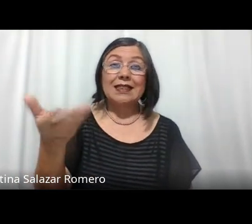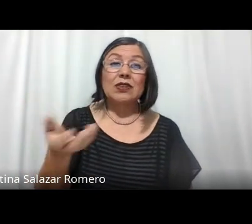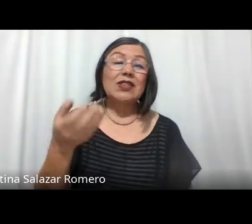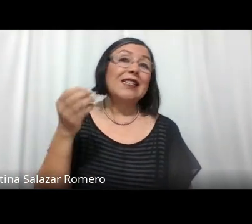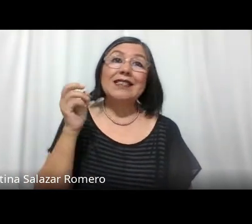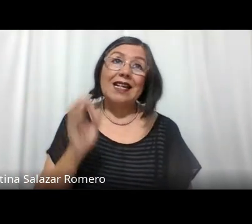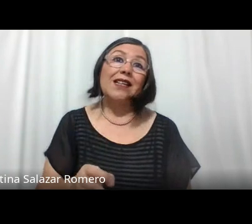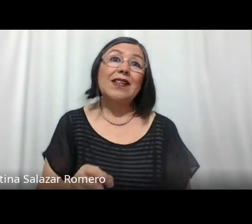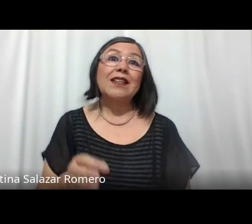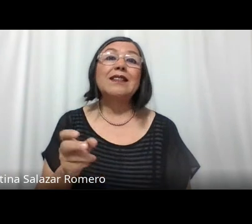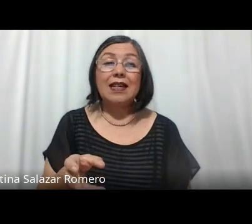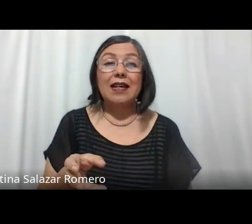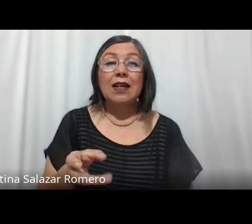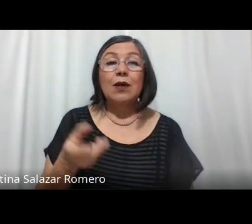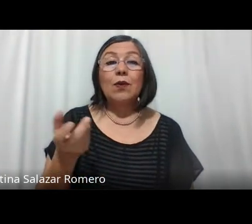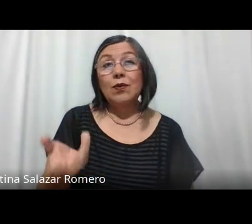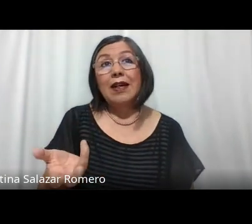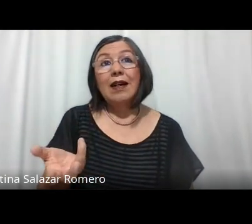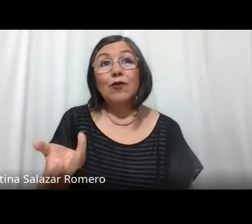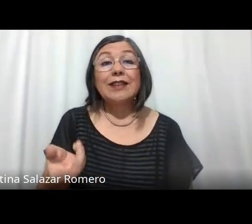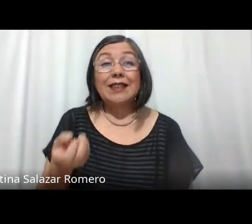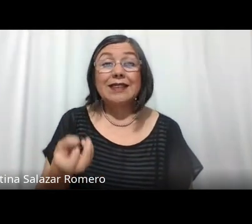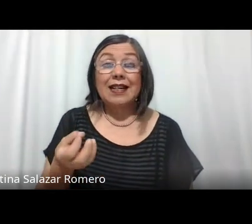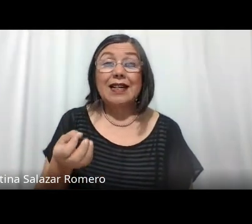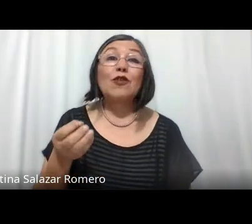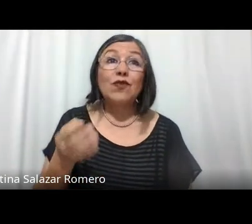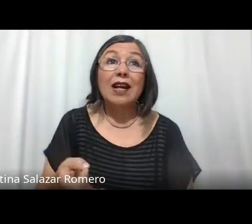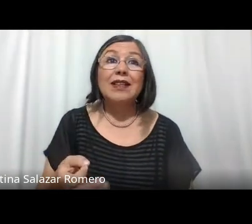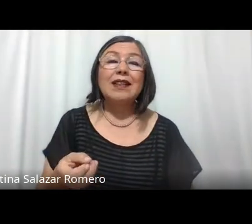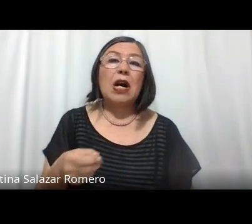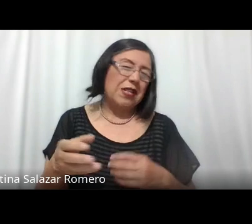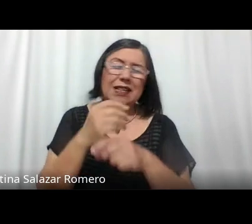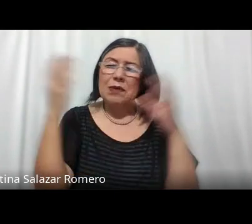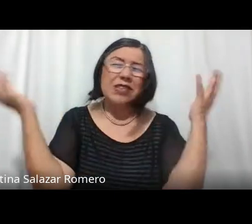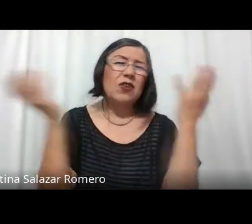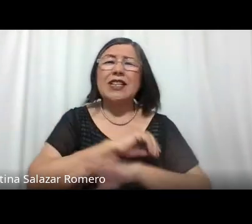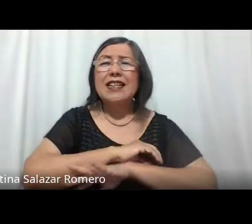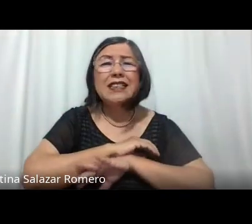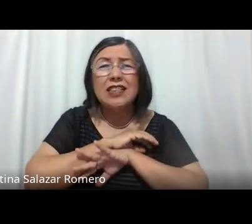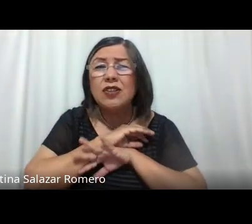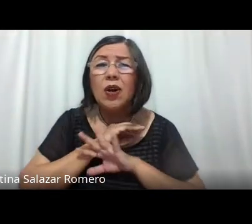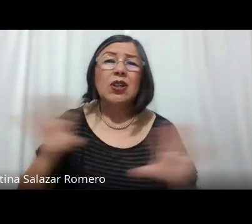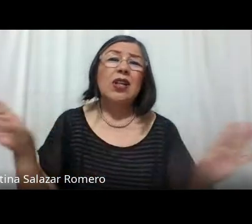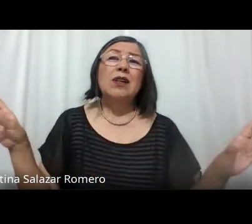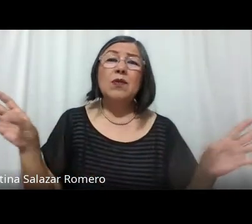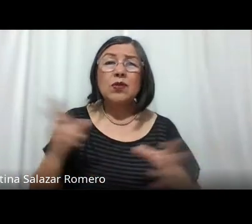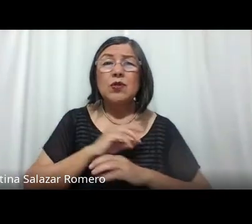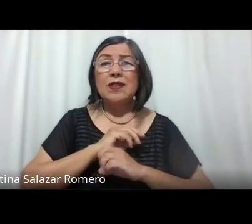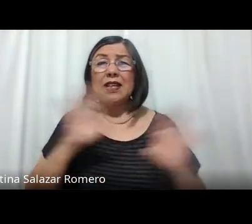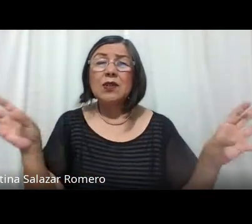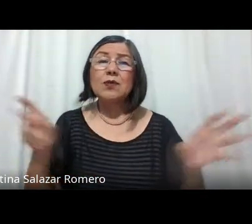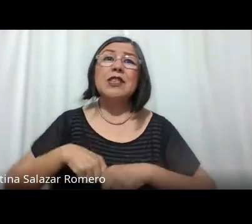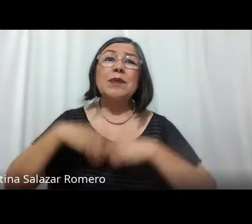en las redes sociales, hay que ver que sea una fuente que sea confiable. Ahorita vamos a encontrar en TikTok